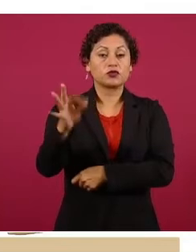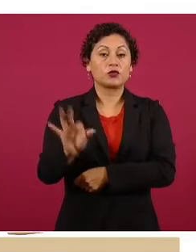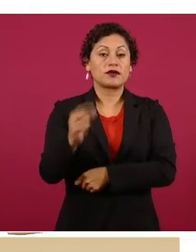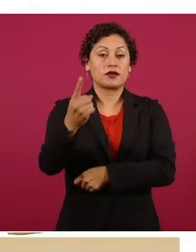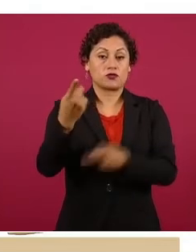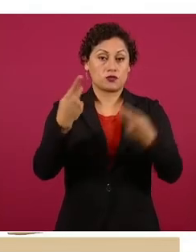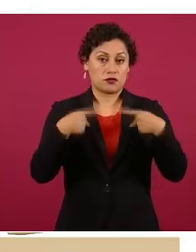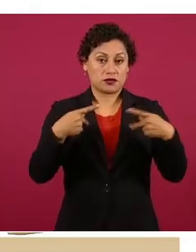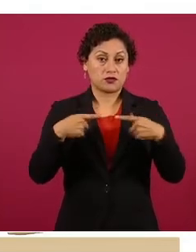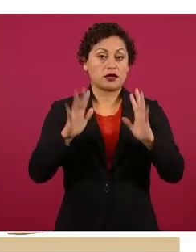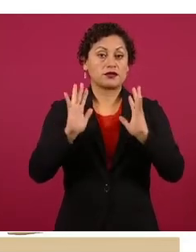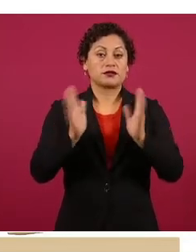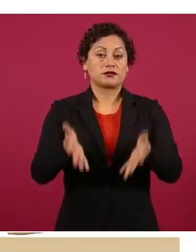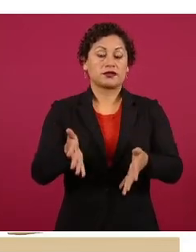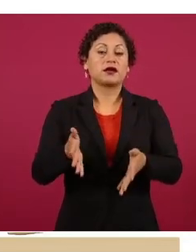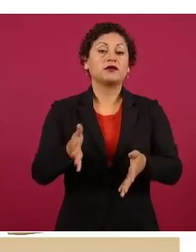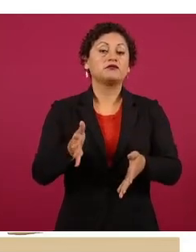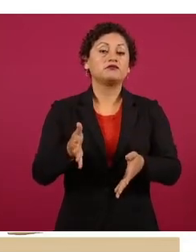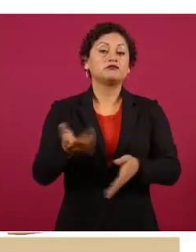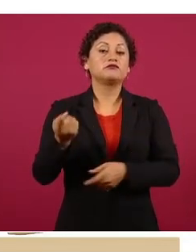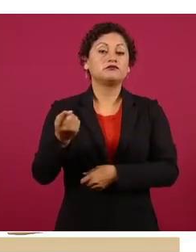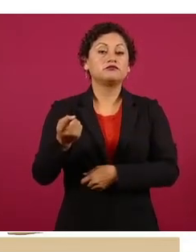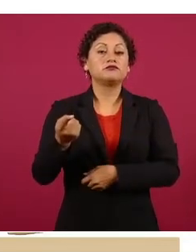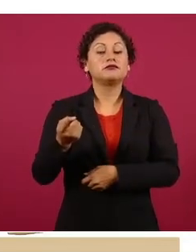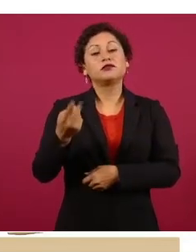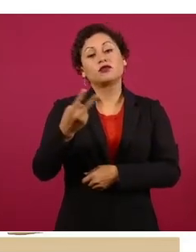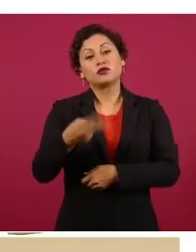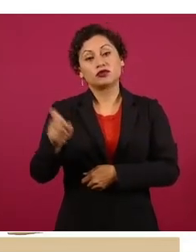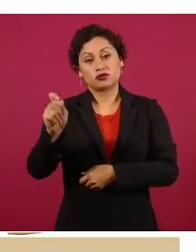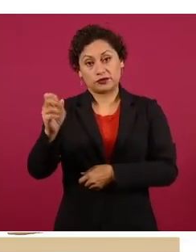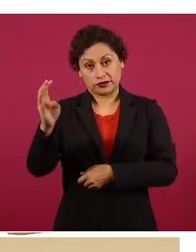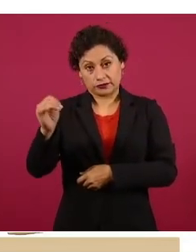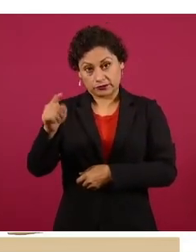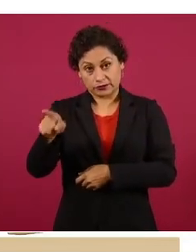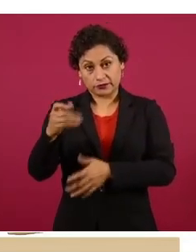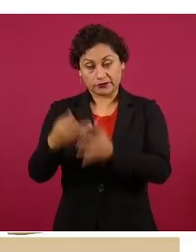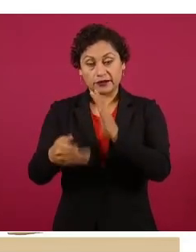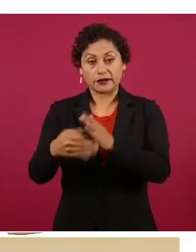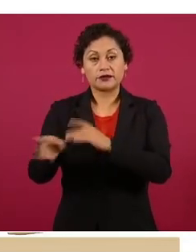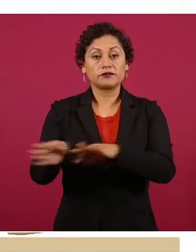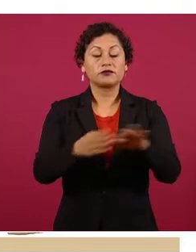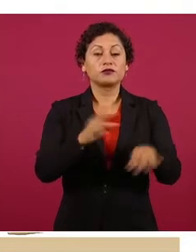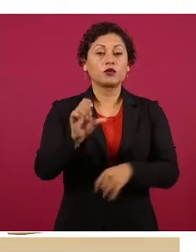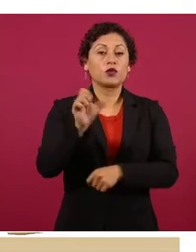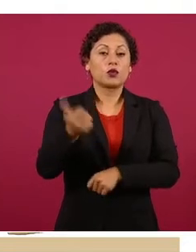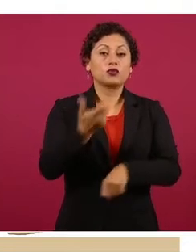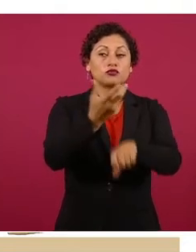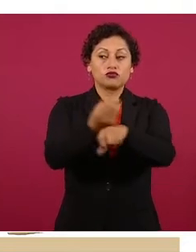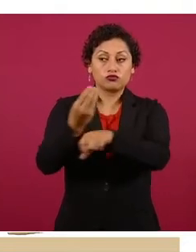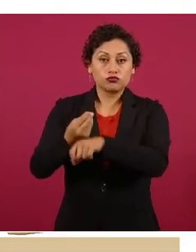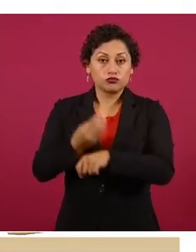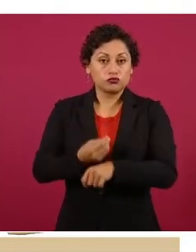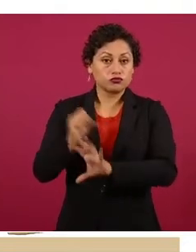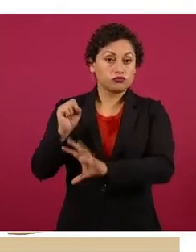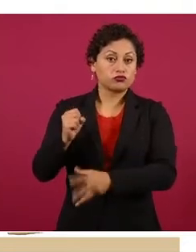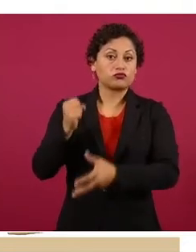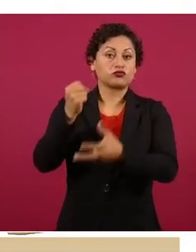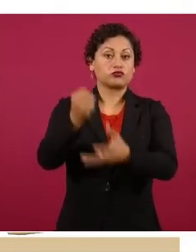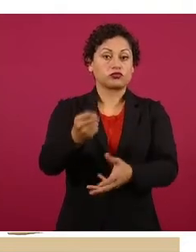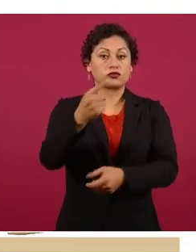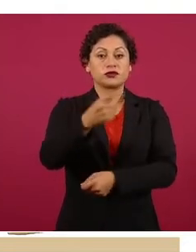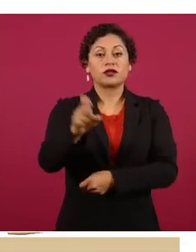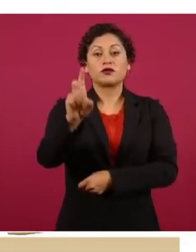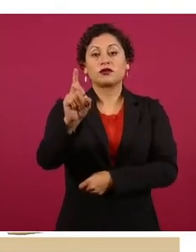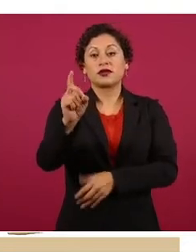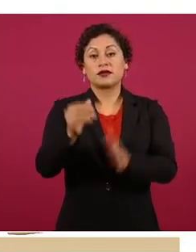base, tenemos que llegar a 729, y de las obras de infraestructura y rehabilitación de unidades se ha invertido un total de 130 millones